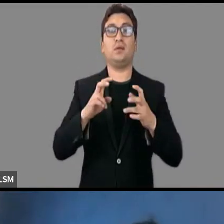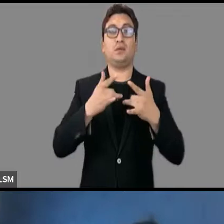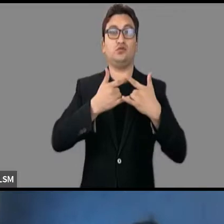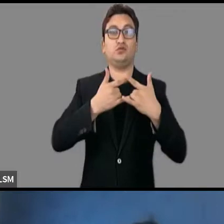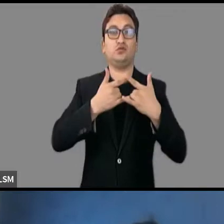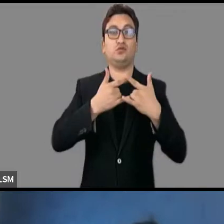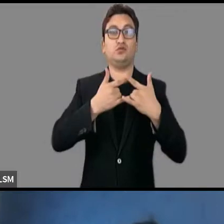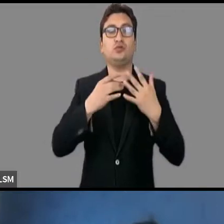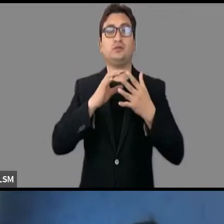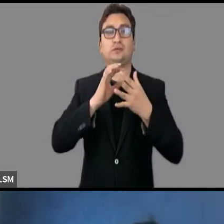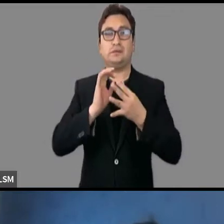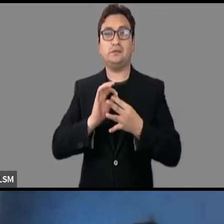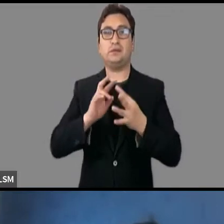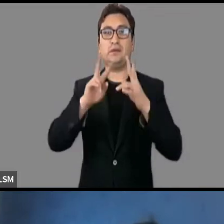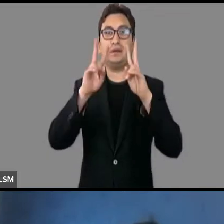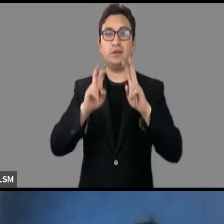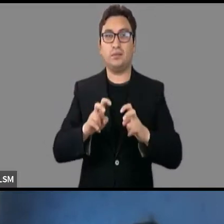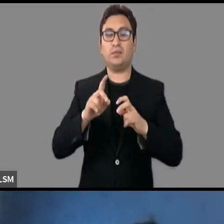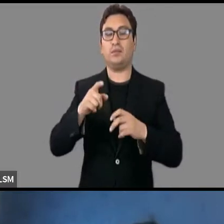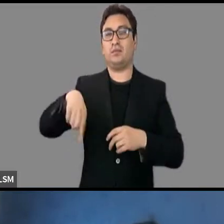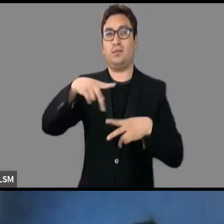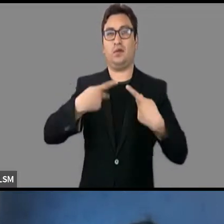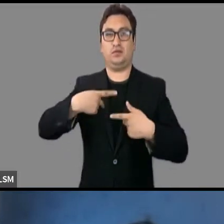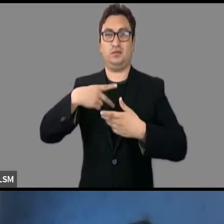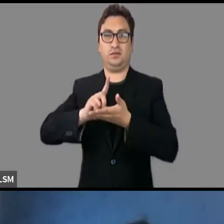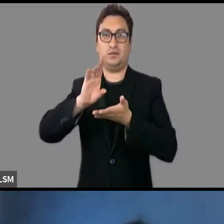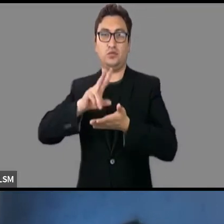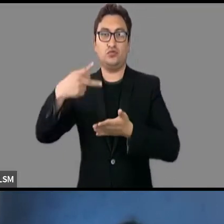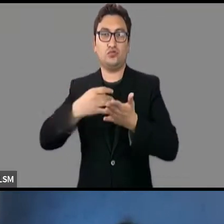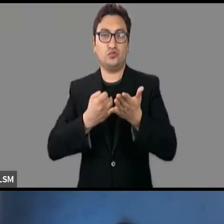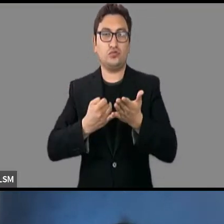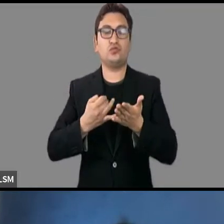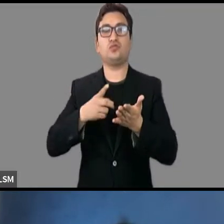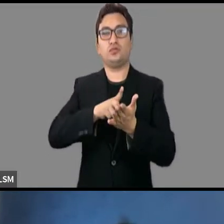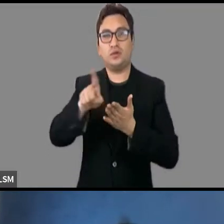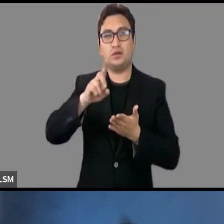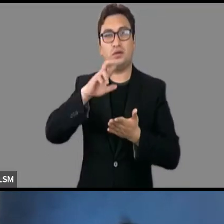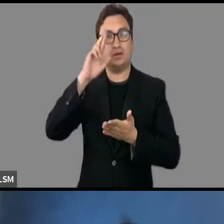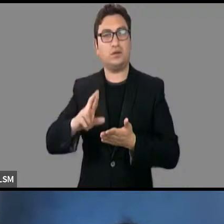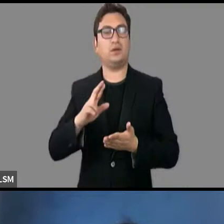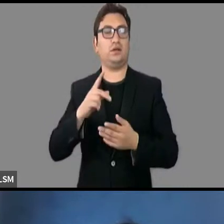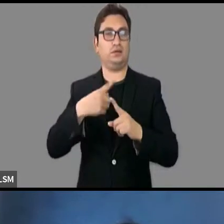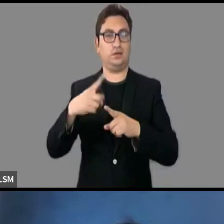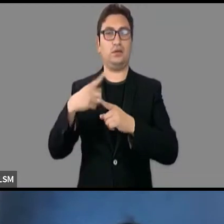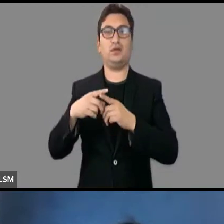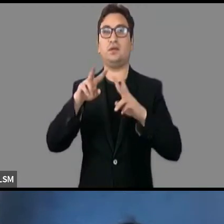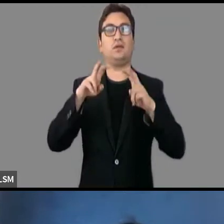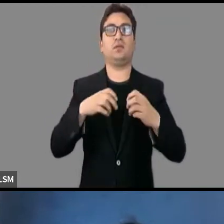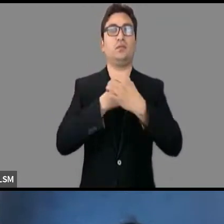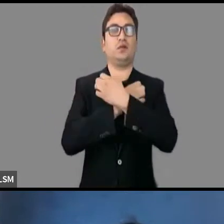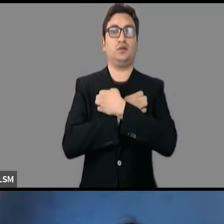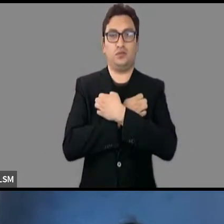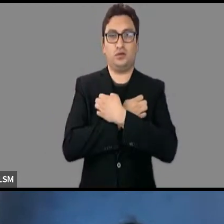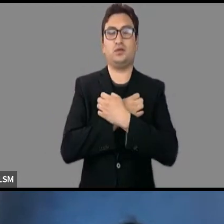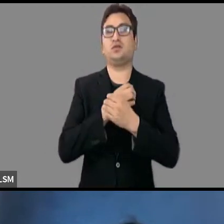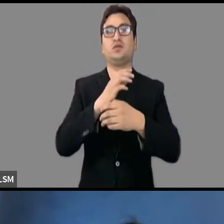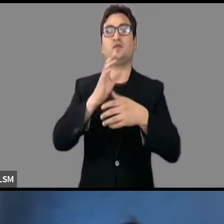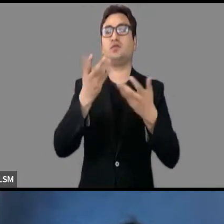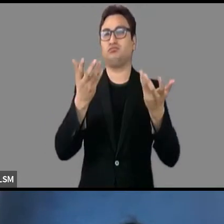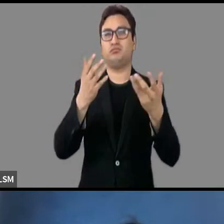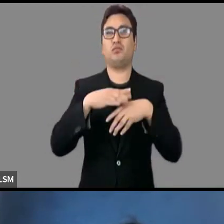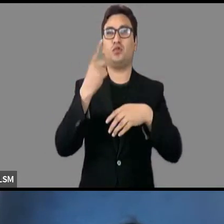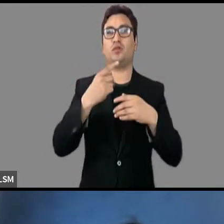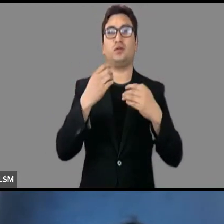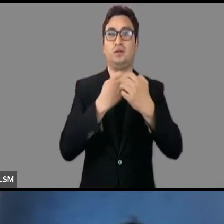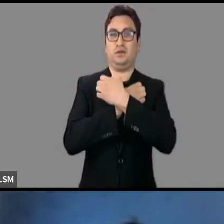con discapacidad a la Corte. Ya tuvimos varios de educación, en el sentido de que la educación especial no puede ser